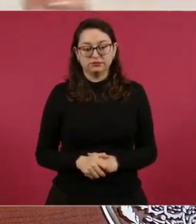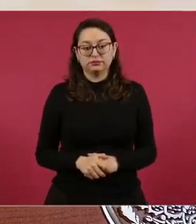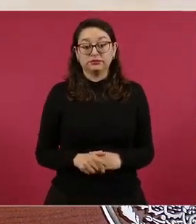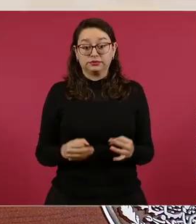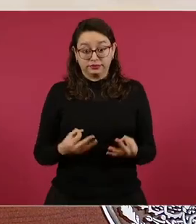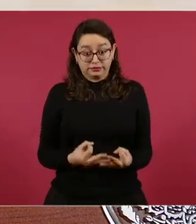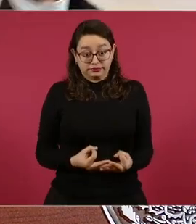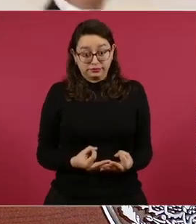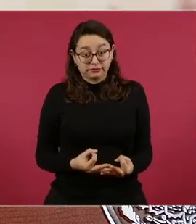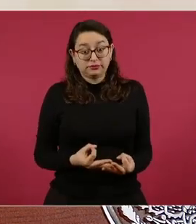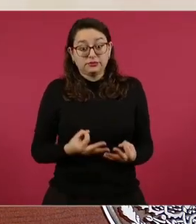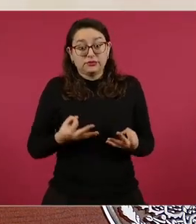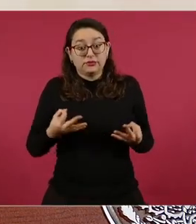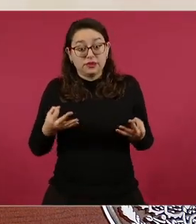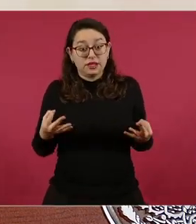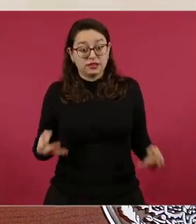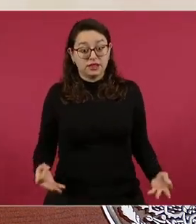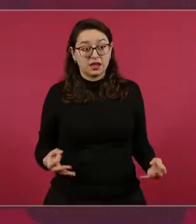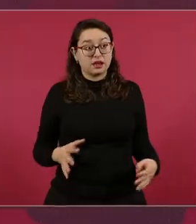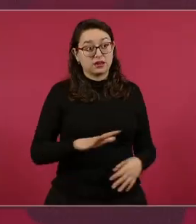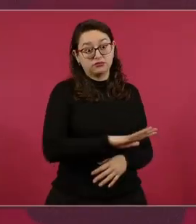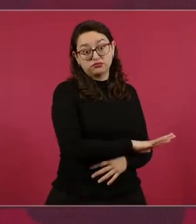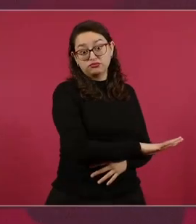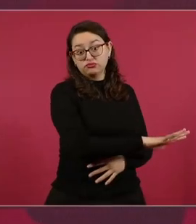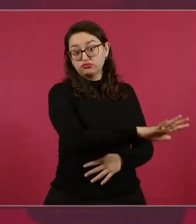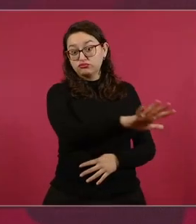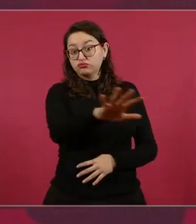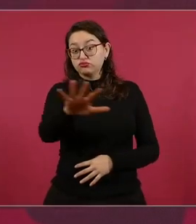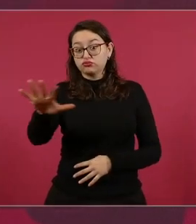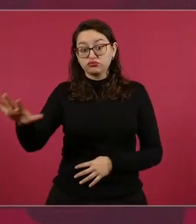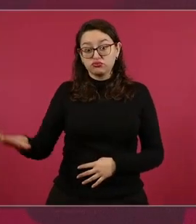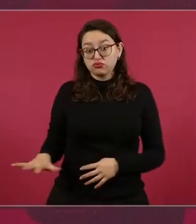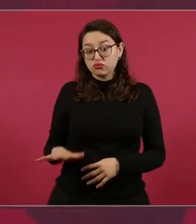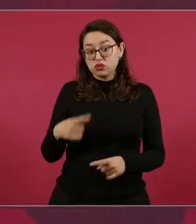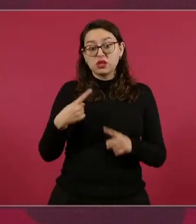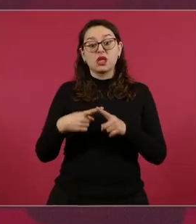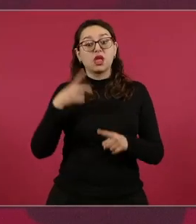pertenecían a los campesinos,